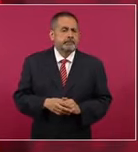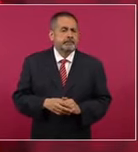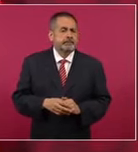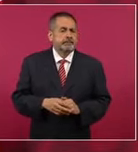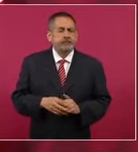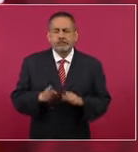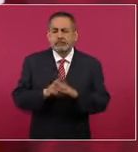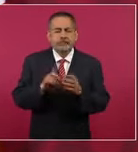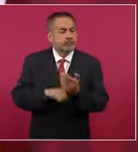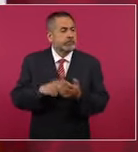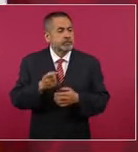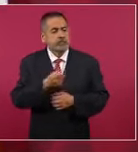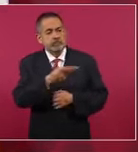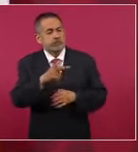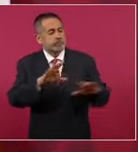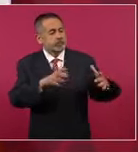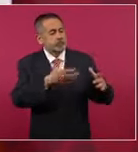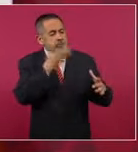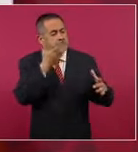estos conservadores